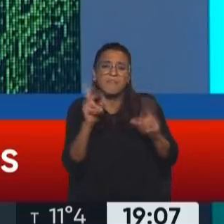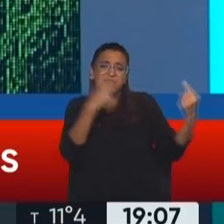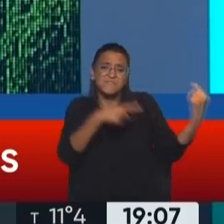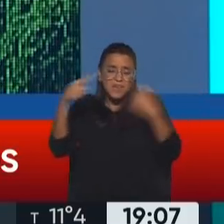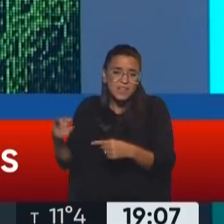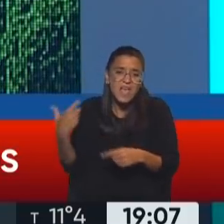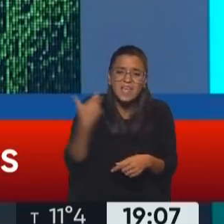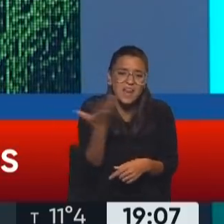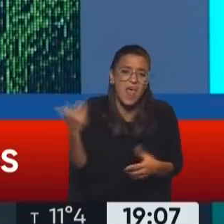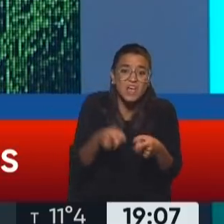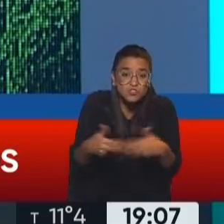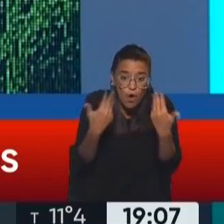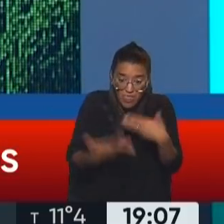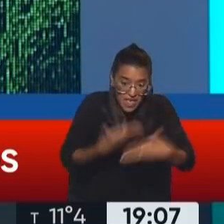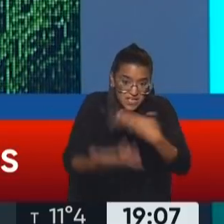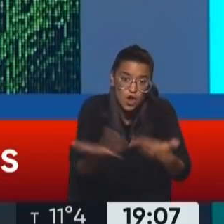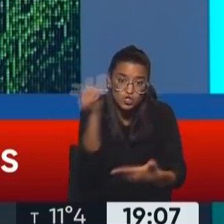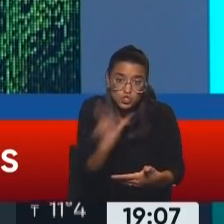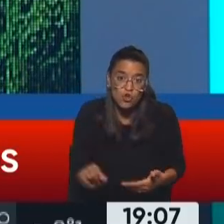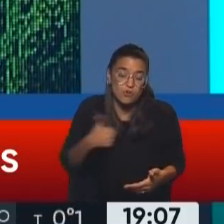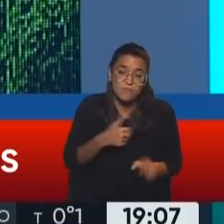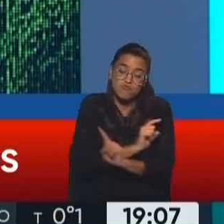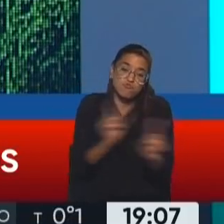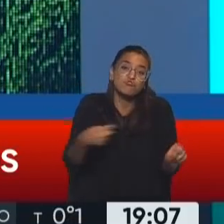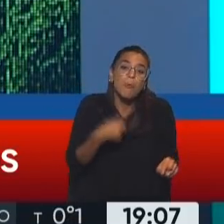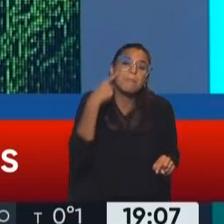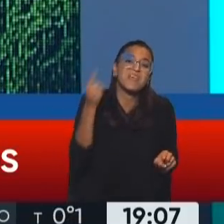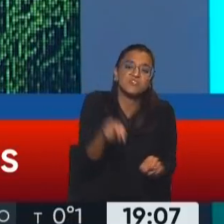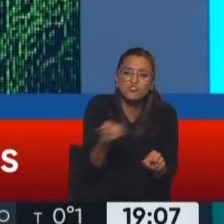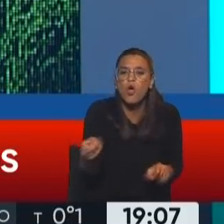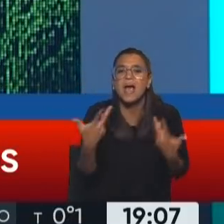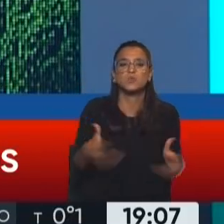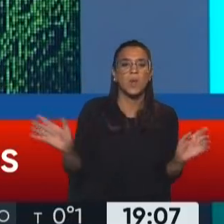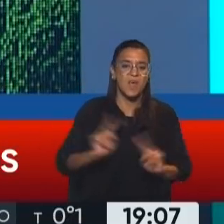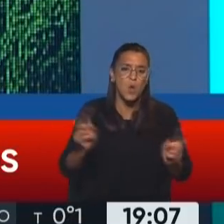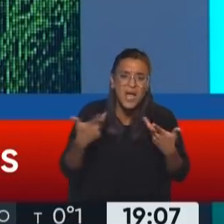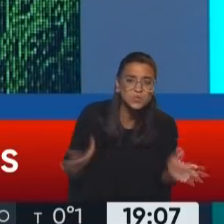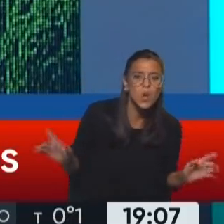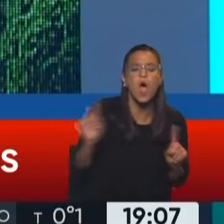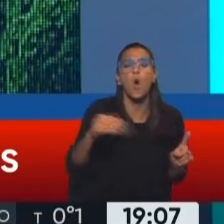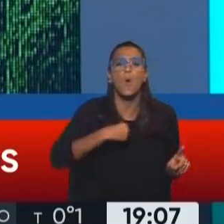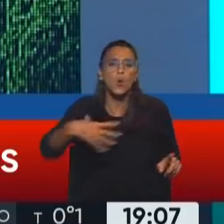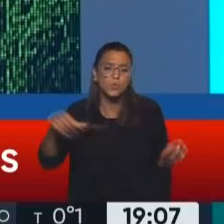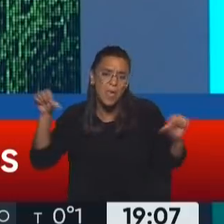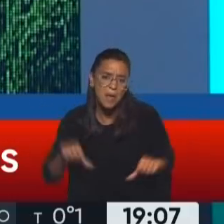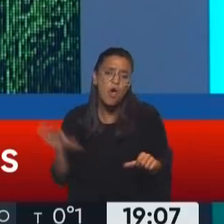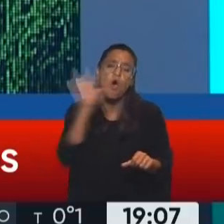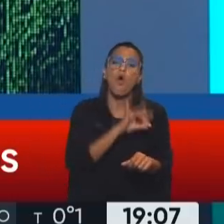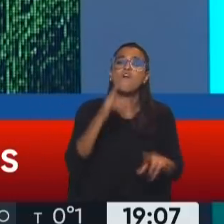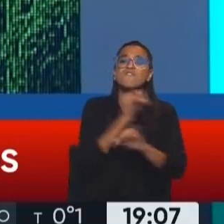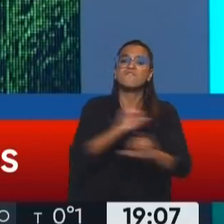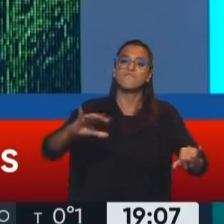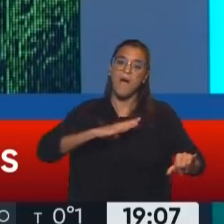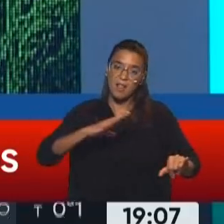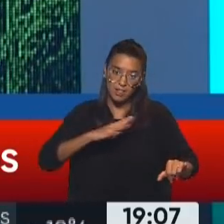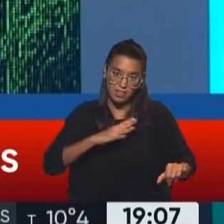en general no han favorecido al desarrollo nacional. Yo creo que eso no es una casualidad, lo que vos decías antes, ¿es casual, es mala voluntad o es desinformación que tiene